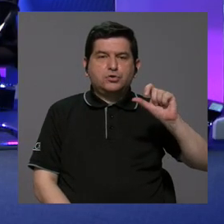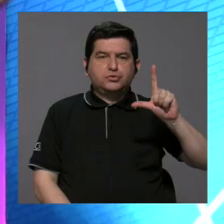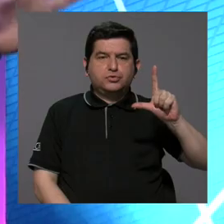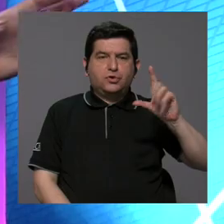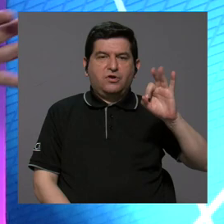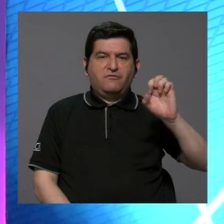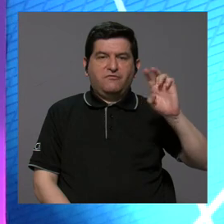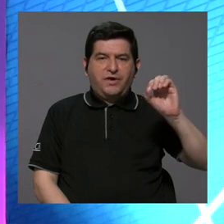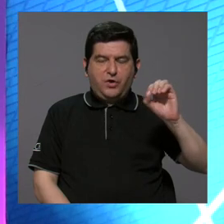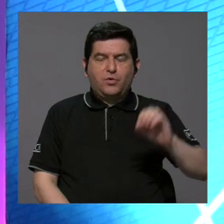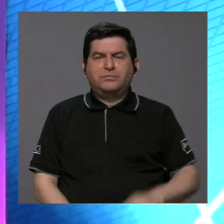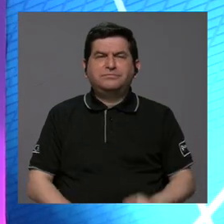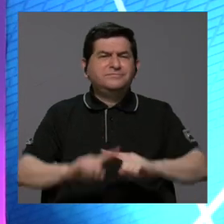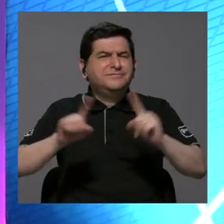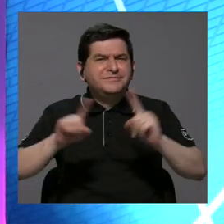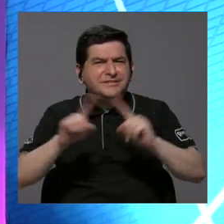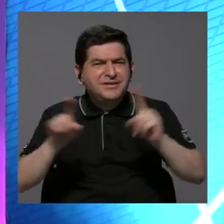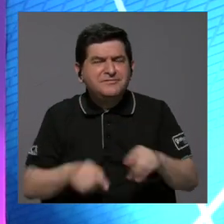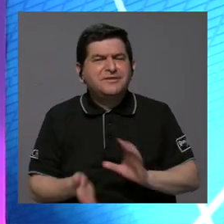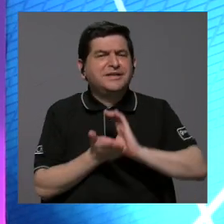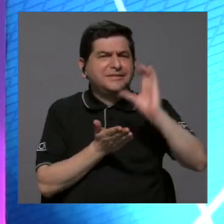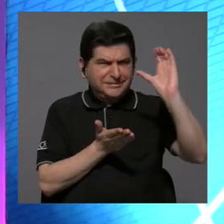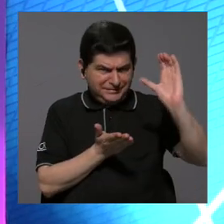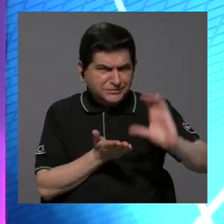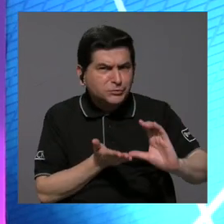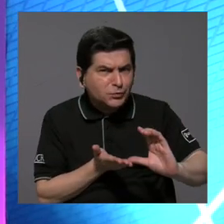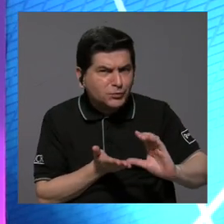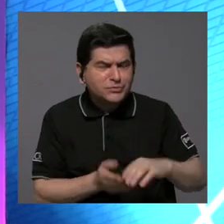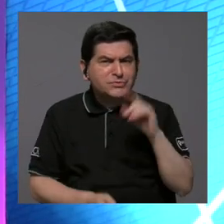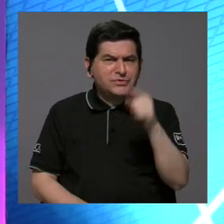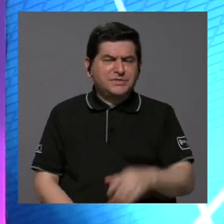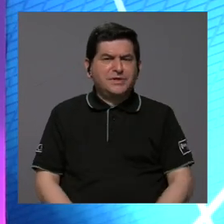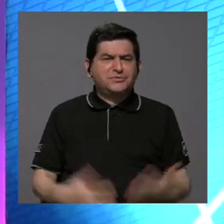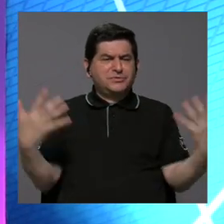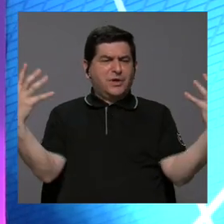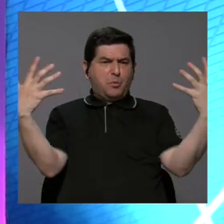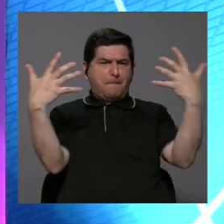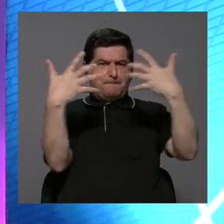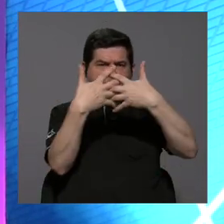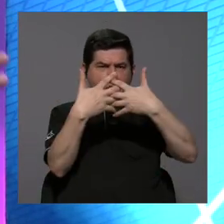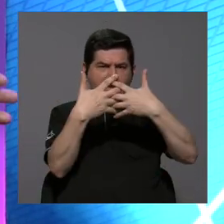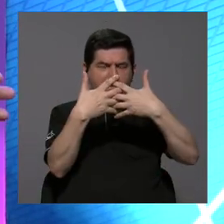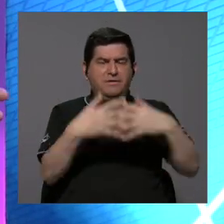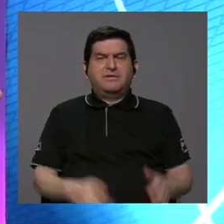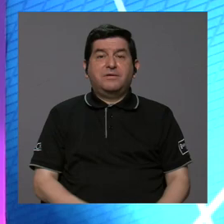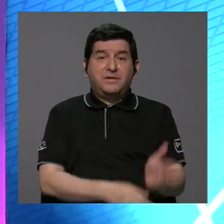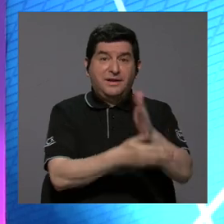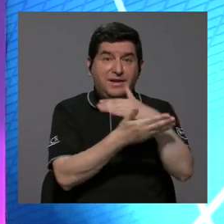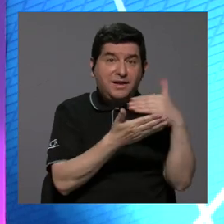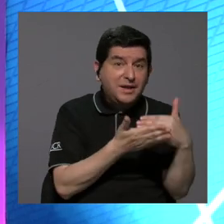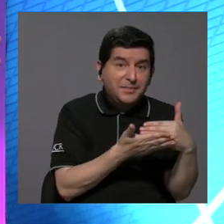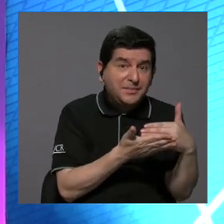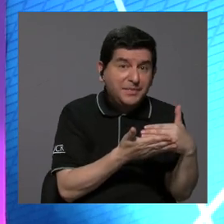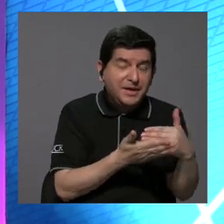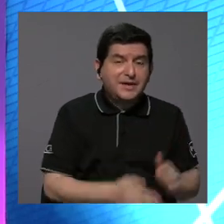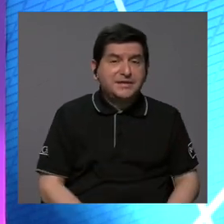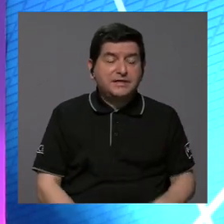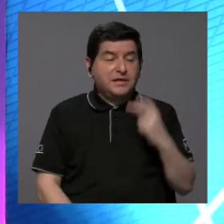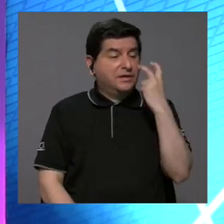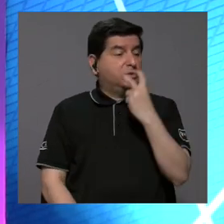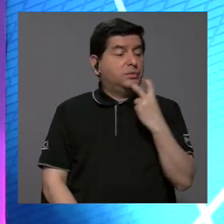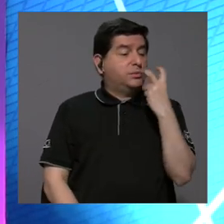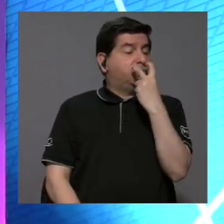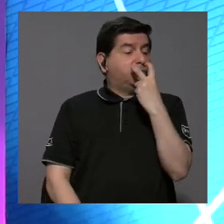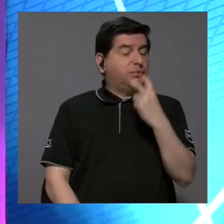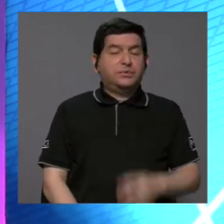una serie de de cursos que te iban a complementar desde la parte de la adicción